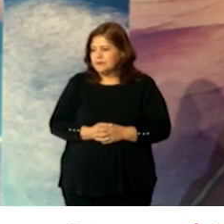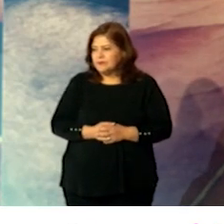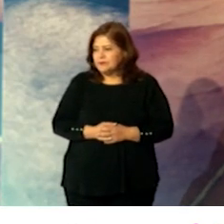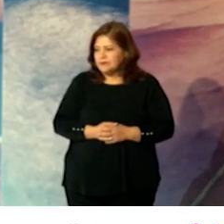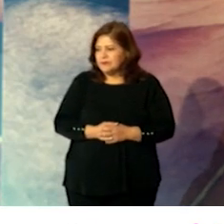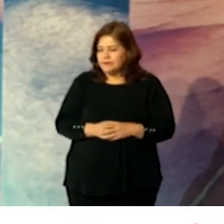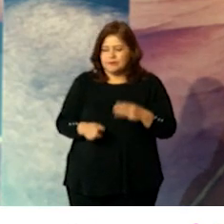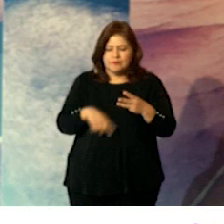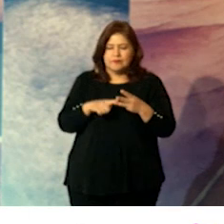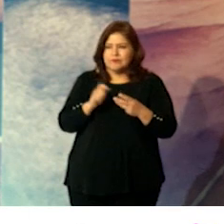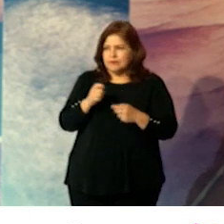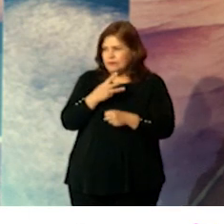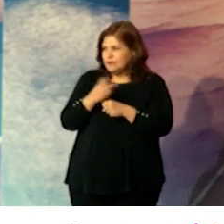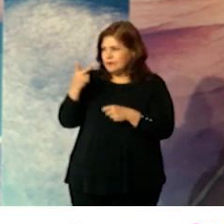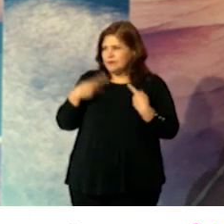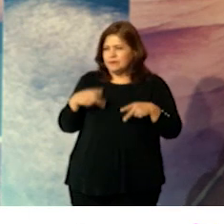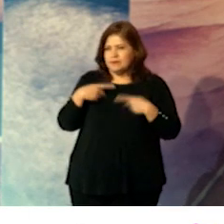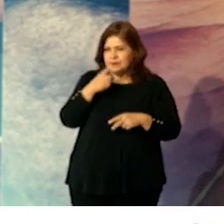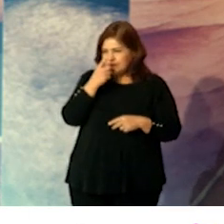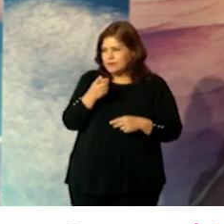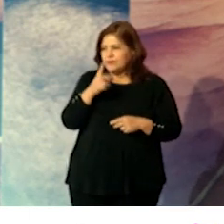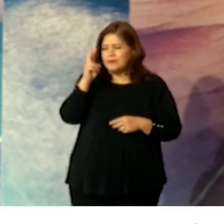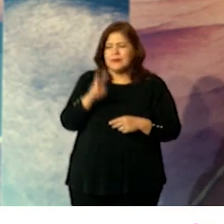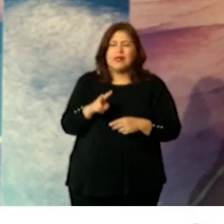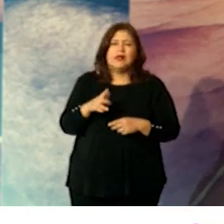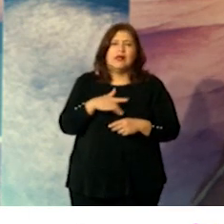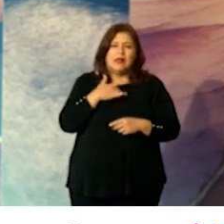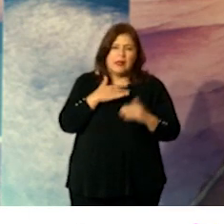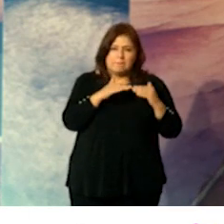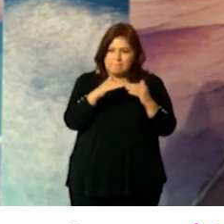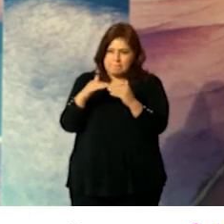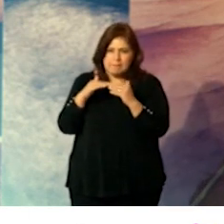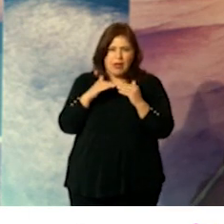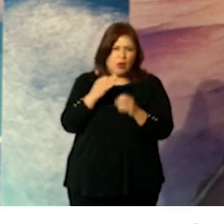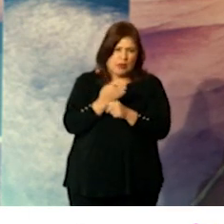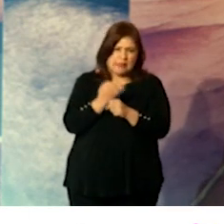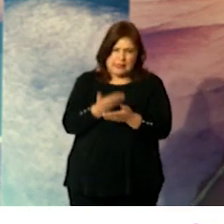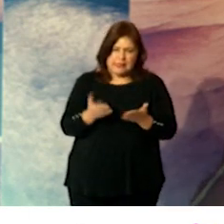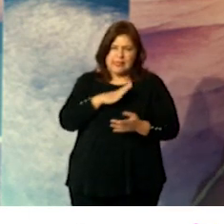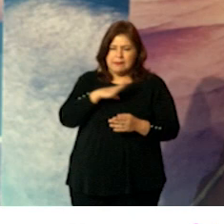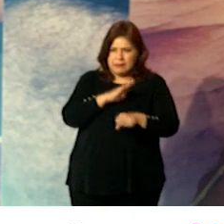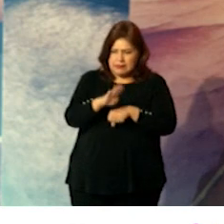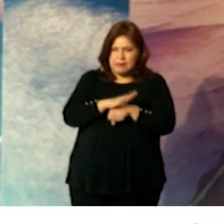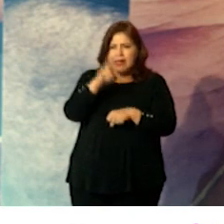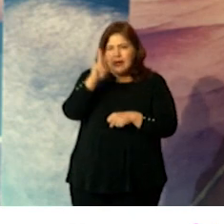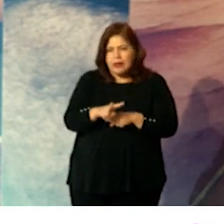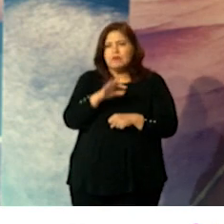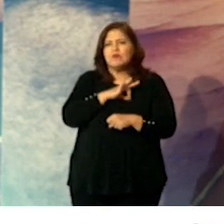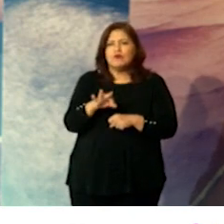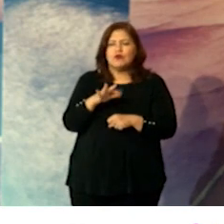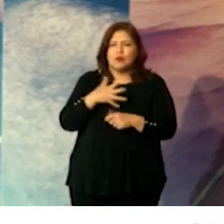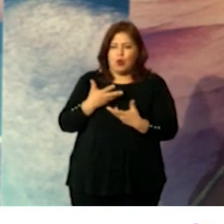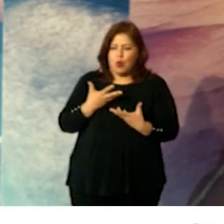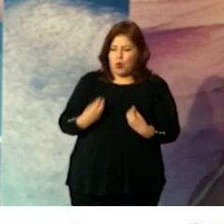con la tercera persona, que es la democracia, por ejemplo, que tenemos hoy en Brasil, es una conquista del movimiento de